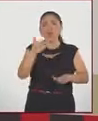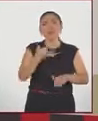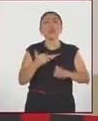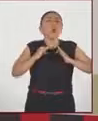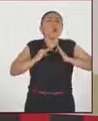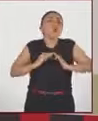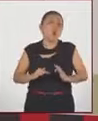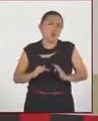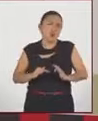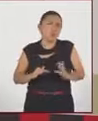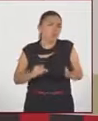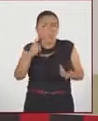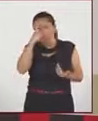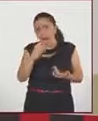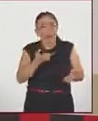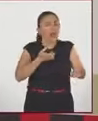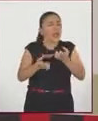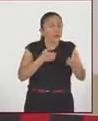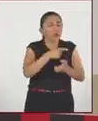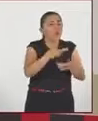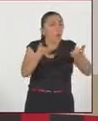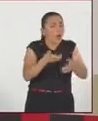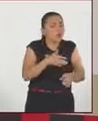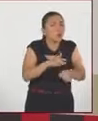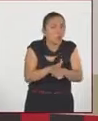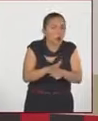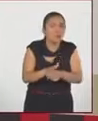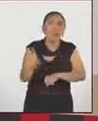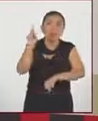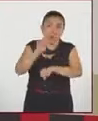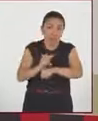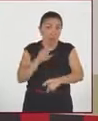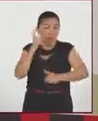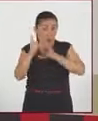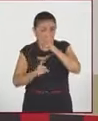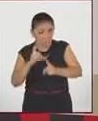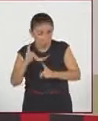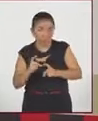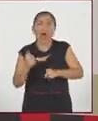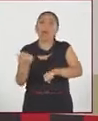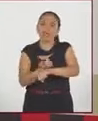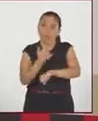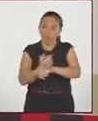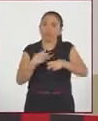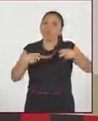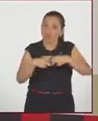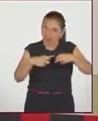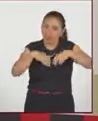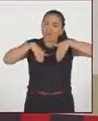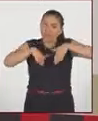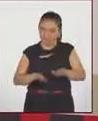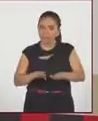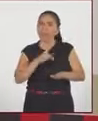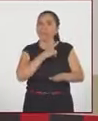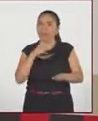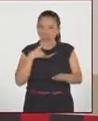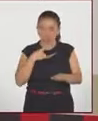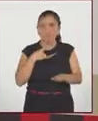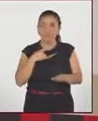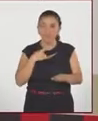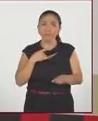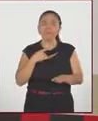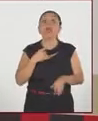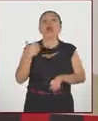siempre adecuado para la actividad que se va a realizar, ¿no? El día de actividad física, deportes, siempre que sean tenis. En